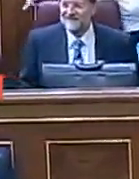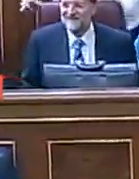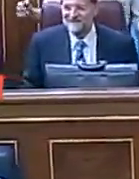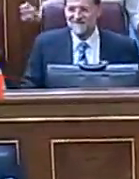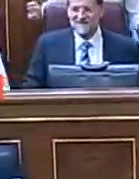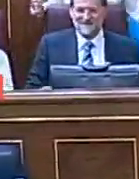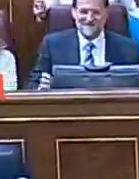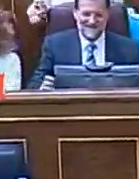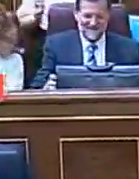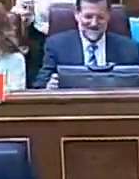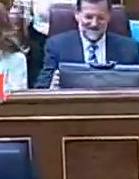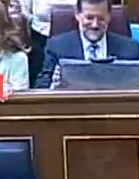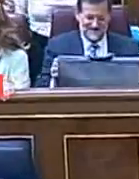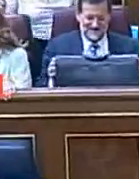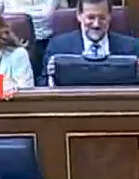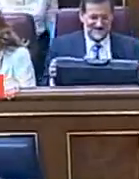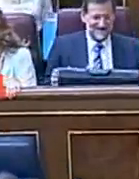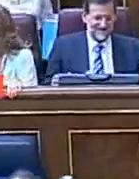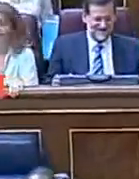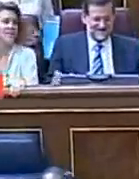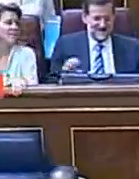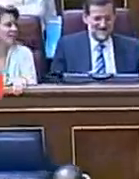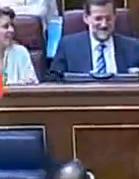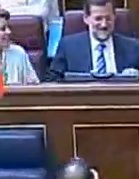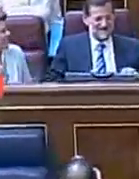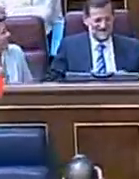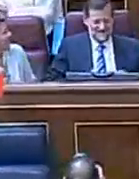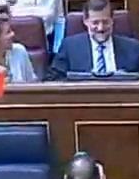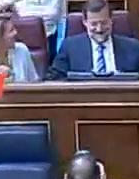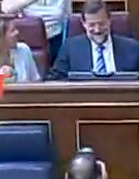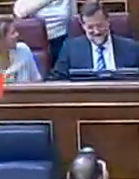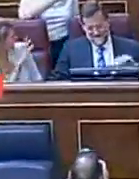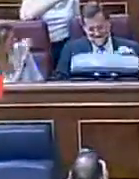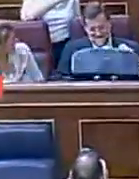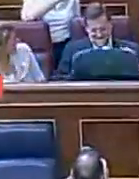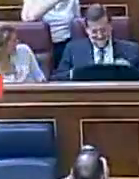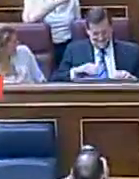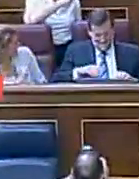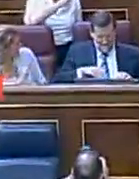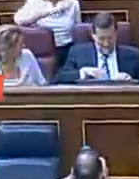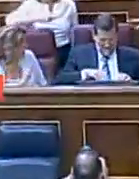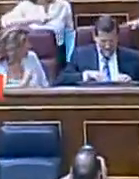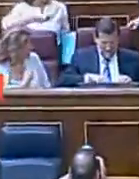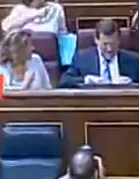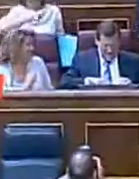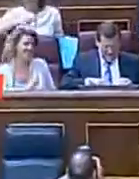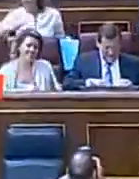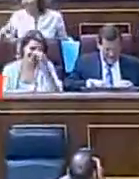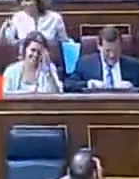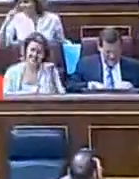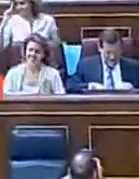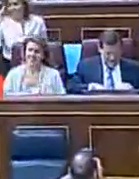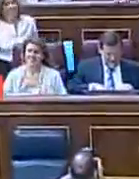en particular este año en que el Partido Popular da por agotado el proyecto de gobierno y a su presidente. Es lo que ha dicho